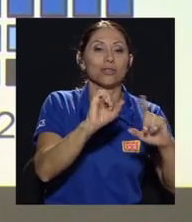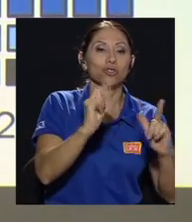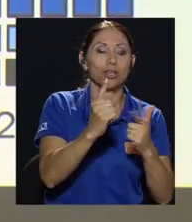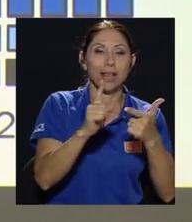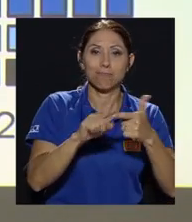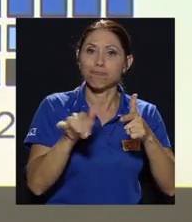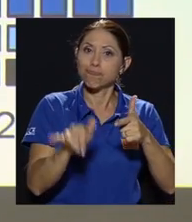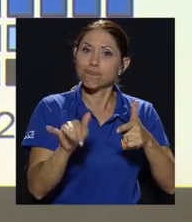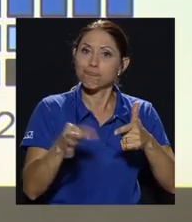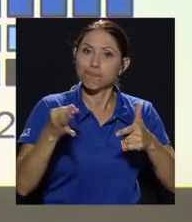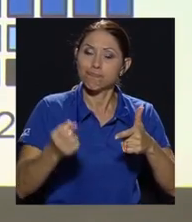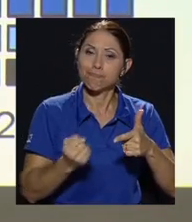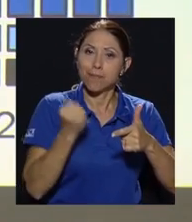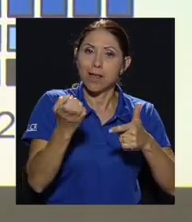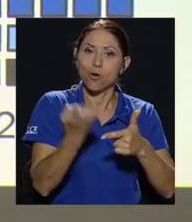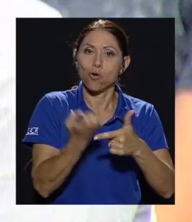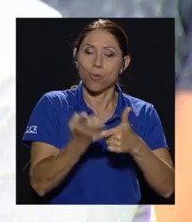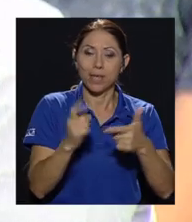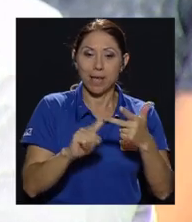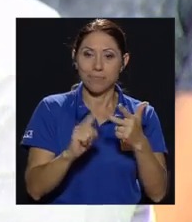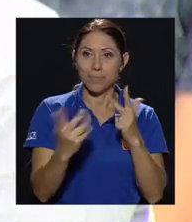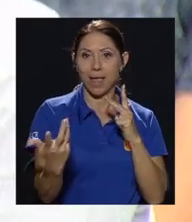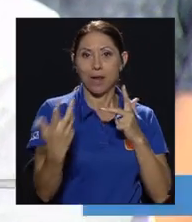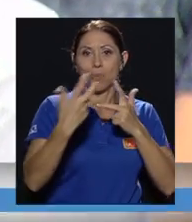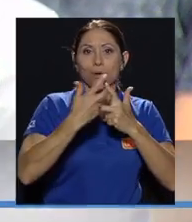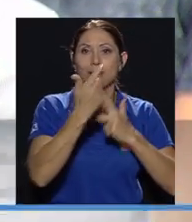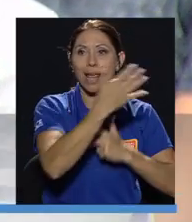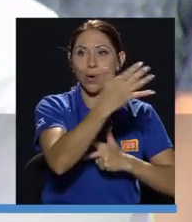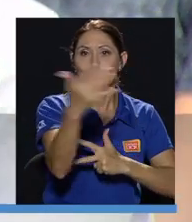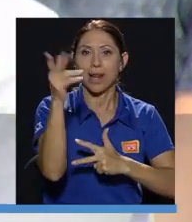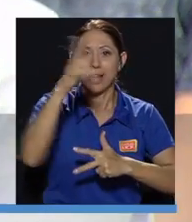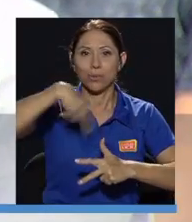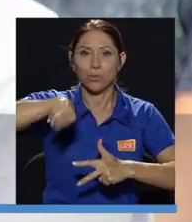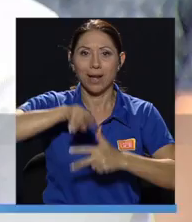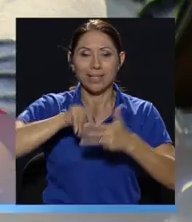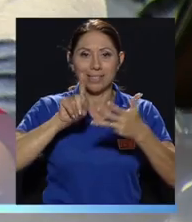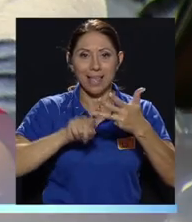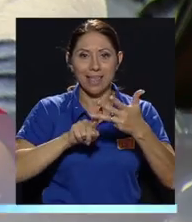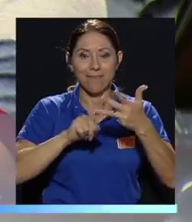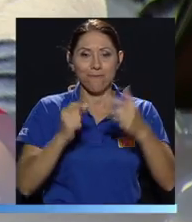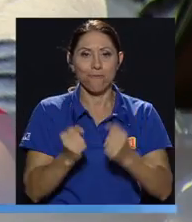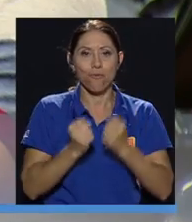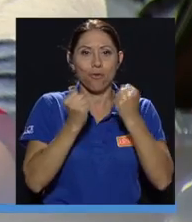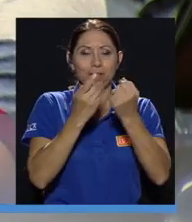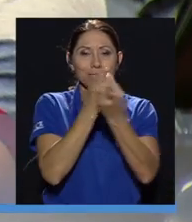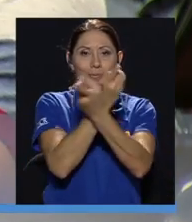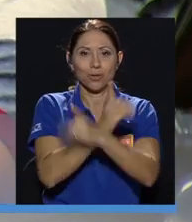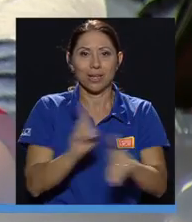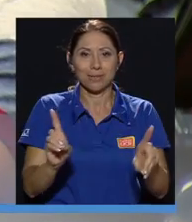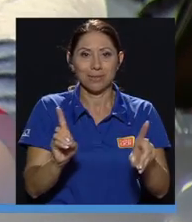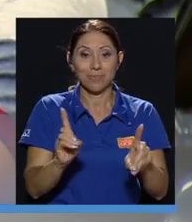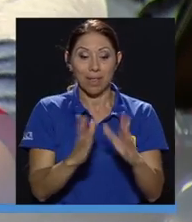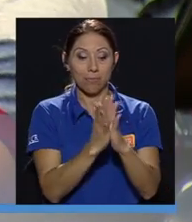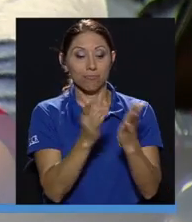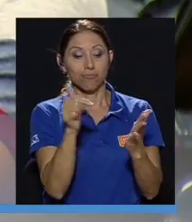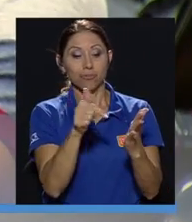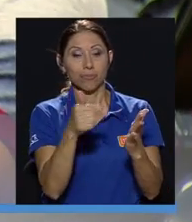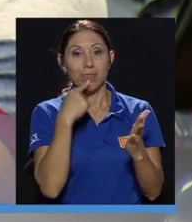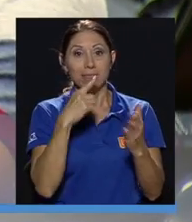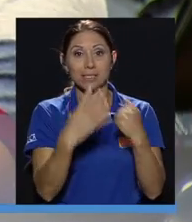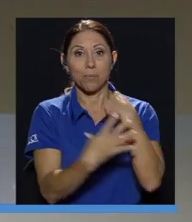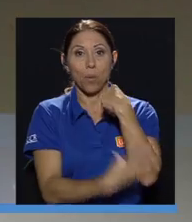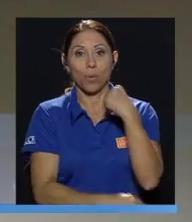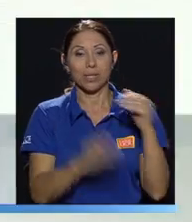económica, armonía con la naturaleza y el fortalecimiento de la democracia. Este estudio señala que hubo una disminución en la